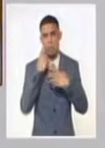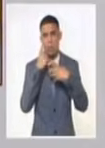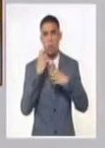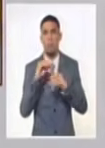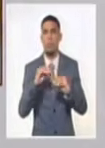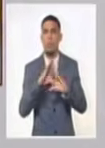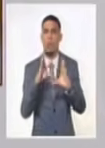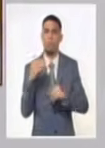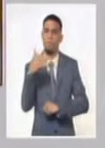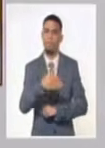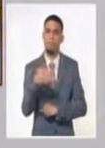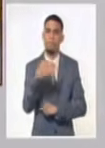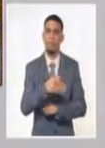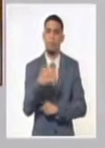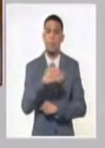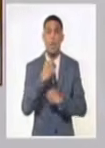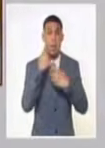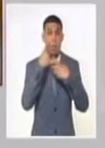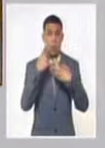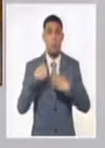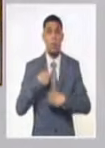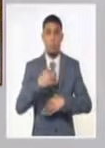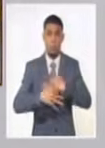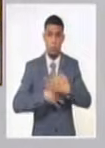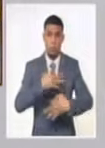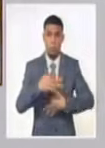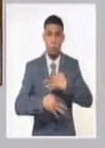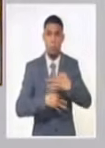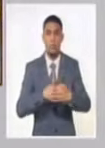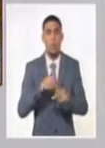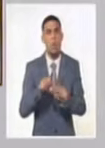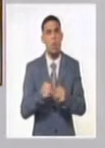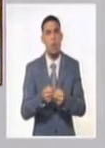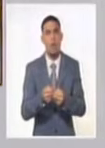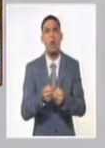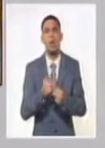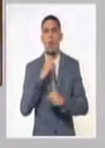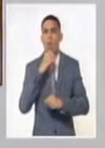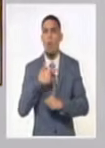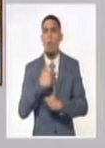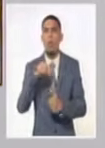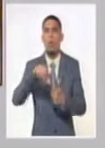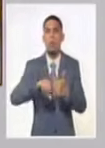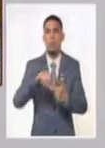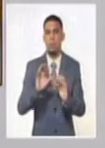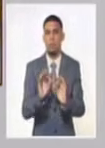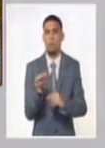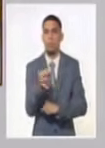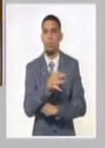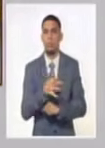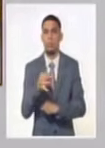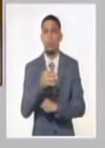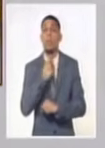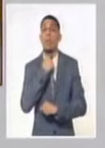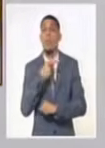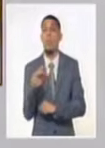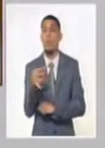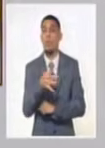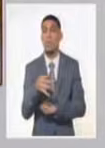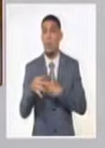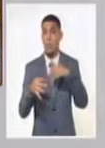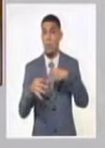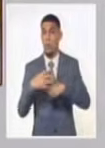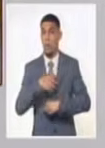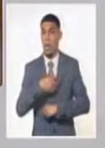cada territorio, en cada institución, porque depende mucho de cómo se estén comportando en cada lugar los aseguramientos fundamentalmente. Y bueno,